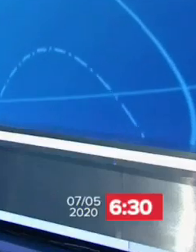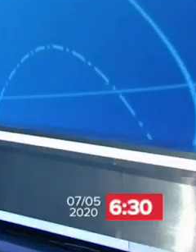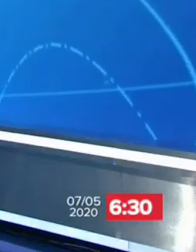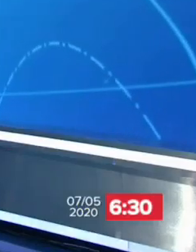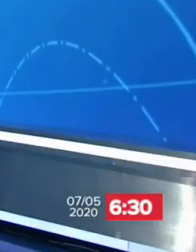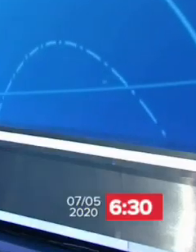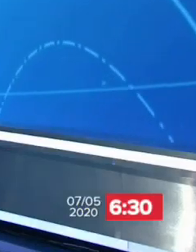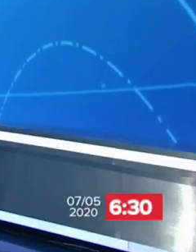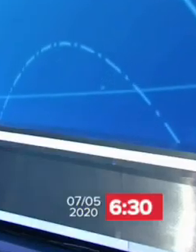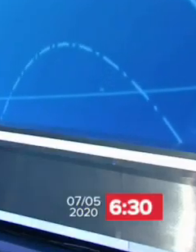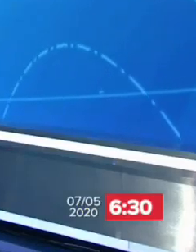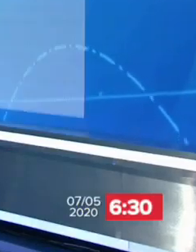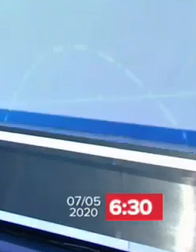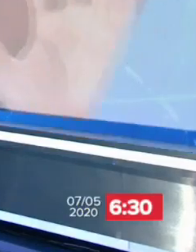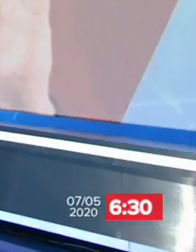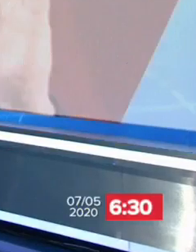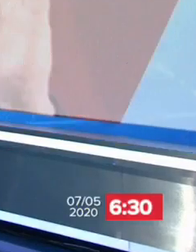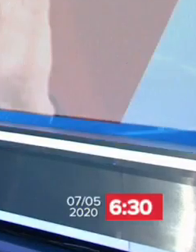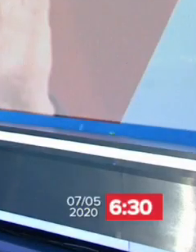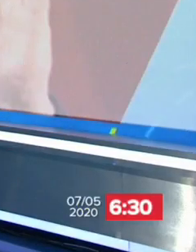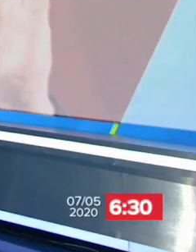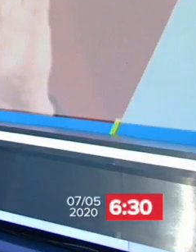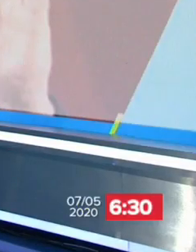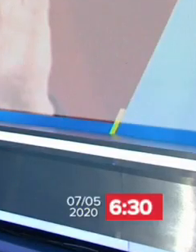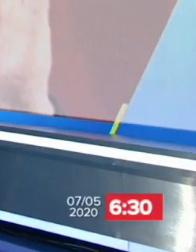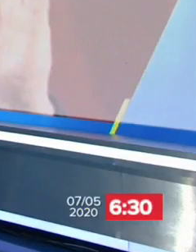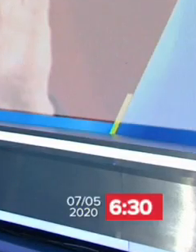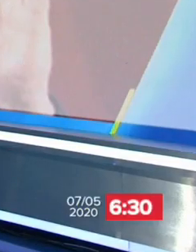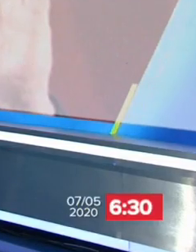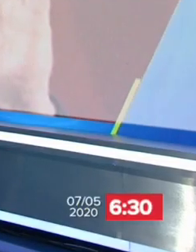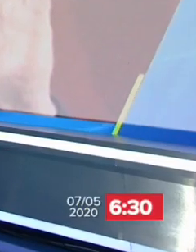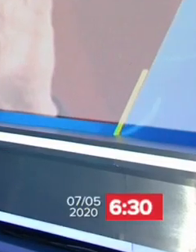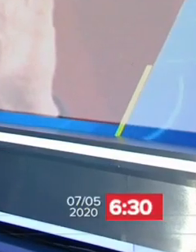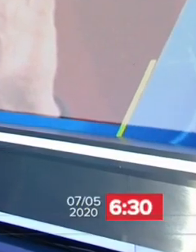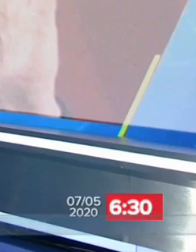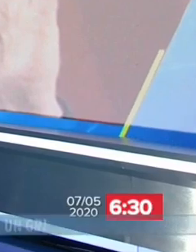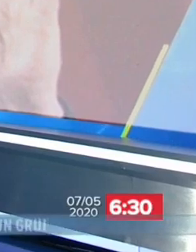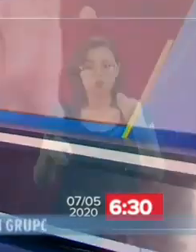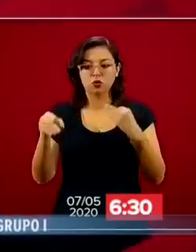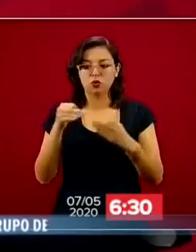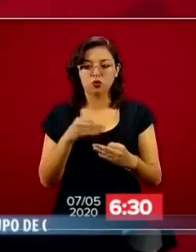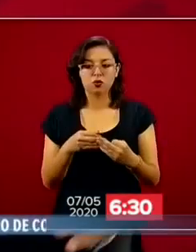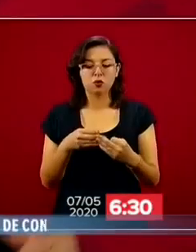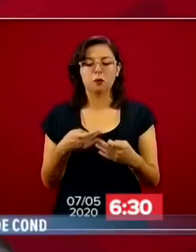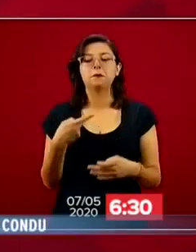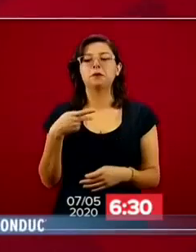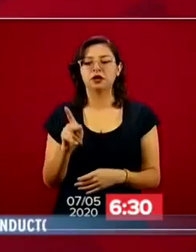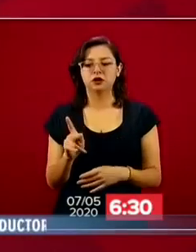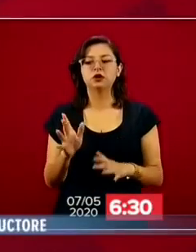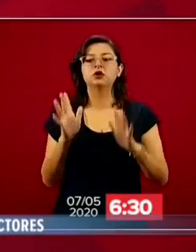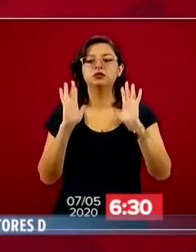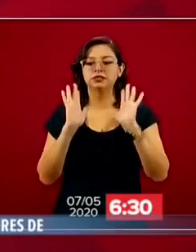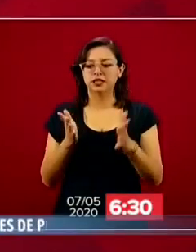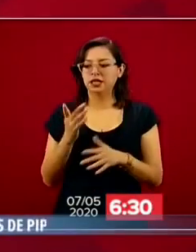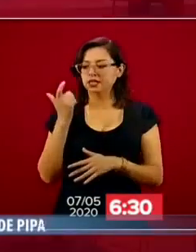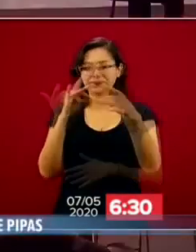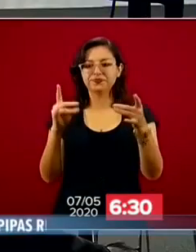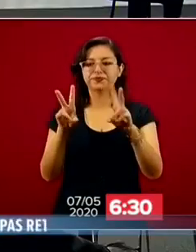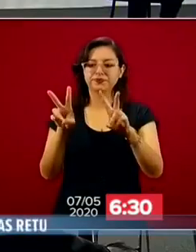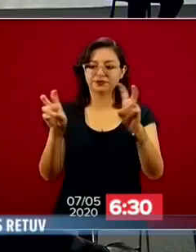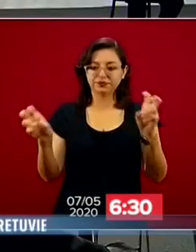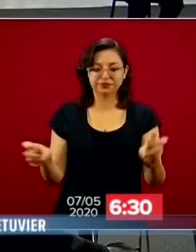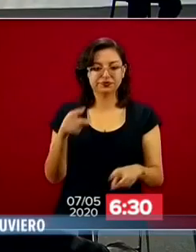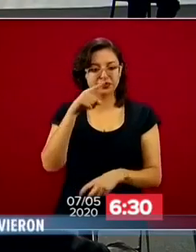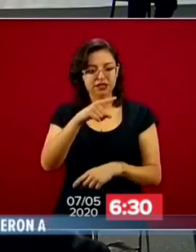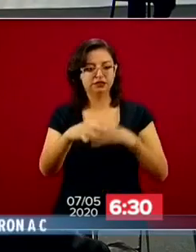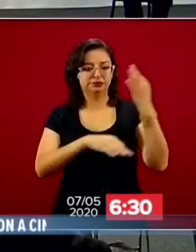Ayer el presidente López Obrador pidió a las empresas que manejan las redes sociales Twitter, Facebook, YouTube y WhatsApp que transparenten sus ganancias y